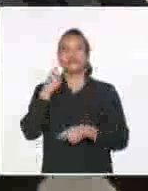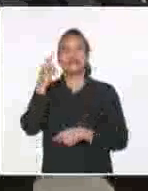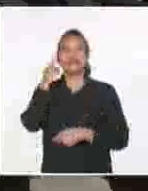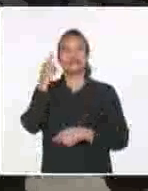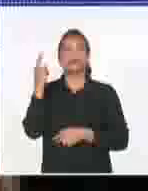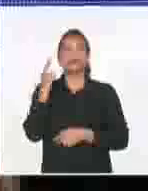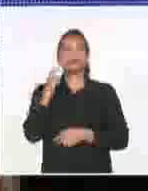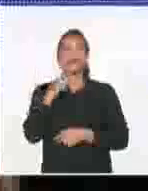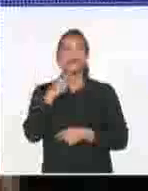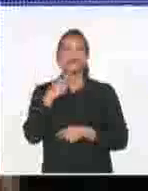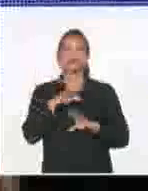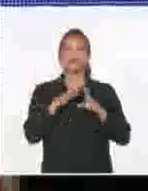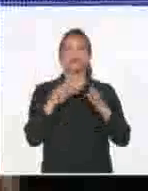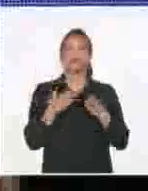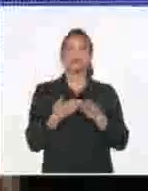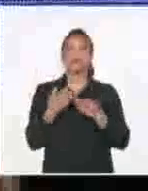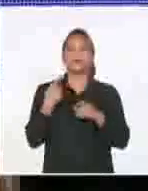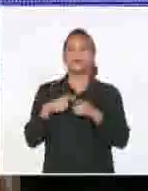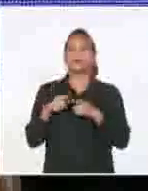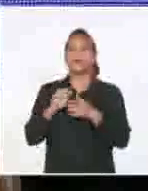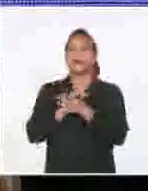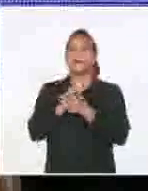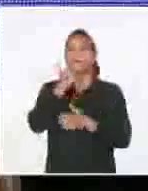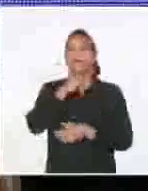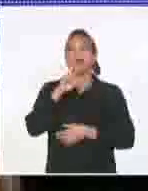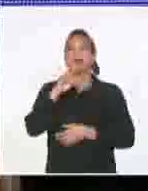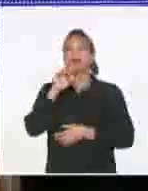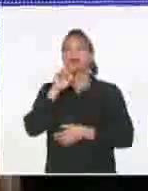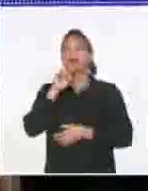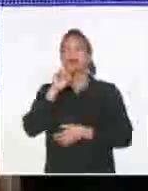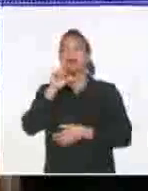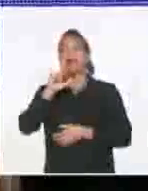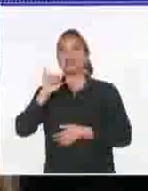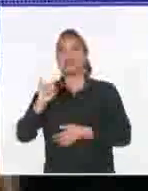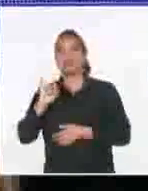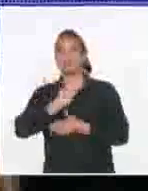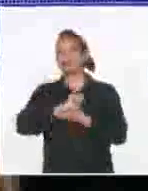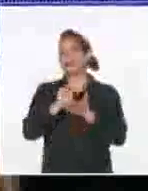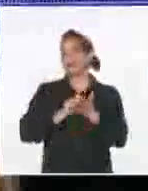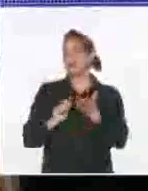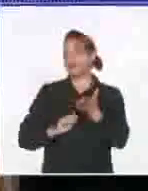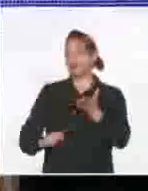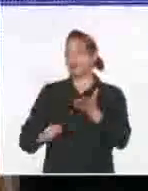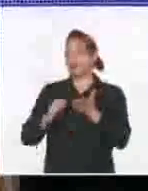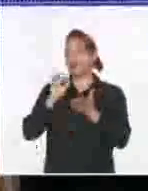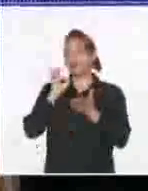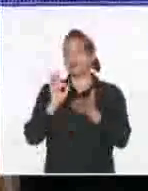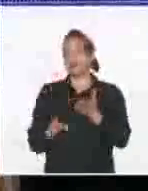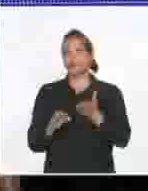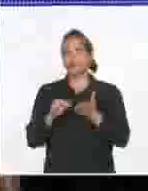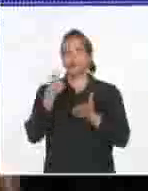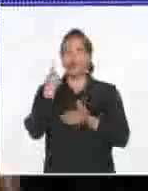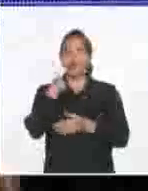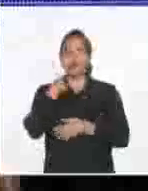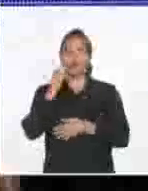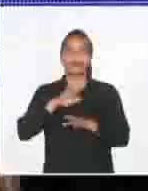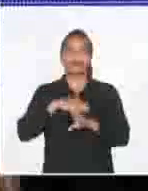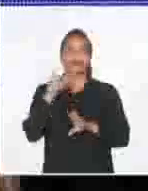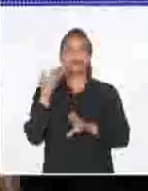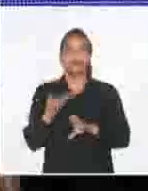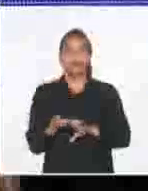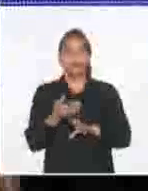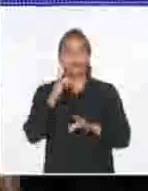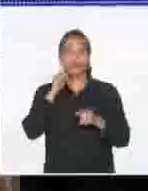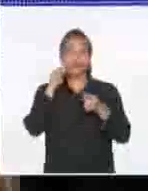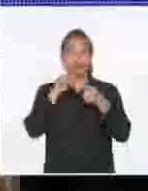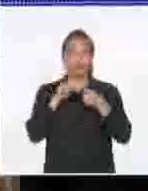secreto en que Mallory ha escrito y se ha desclasificado décadas después, que el objetivo